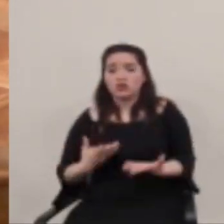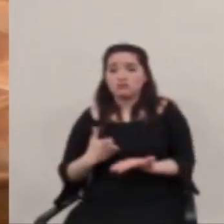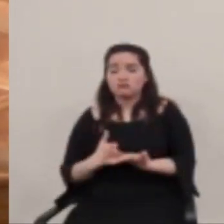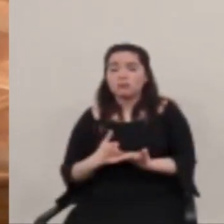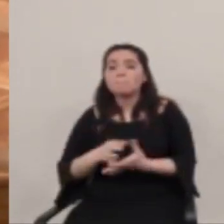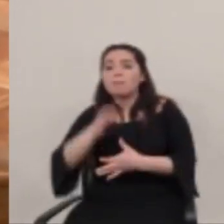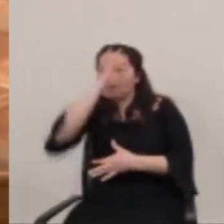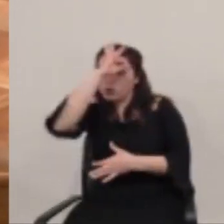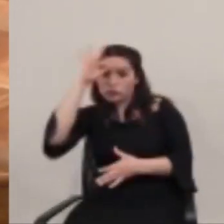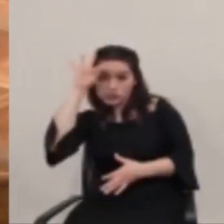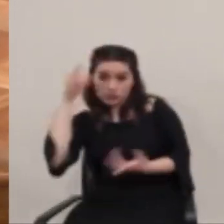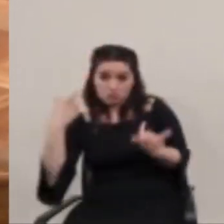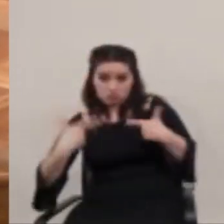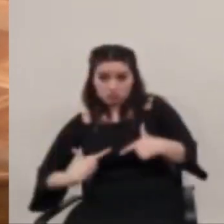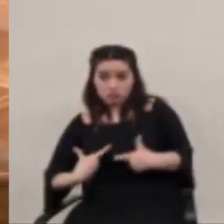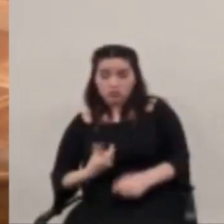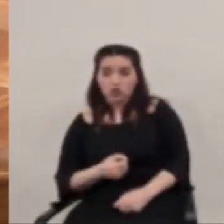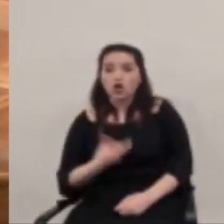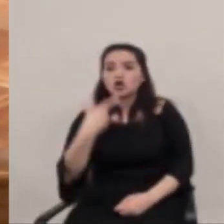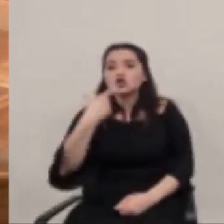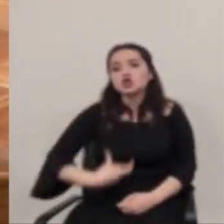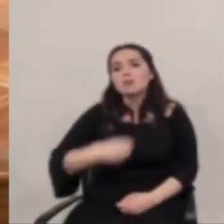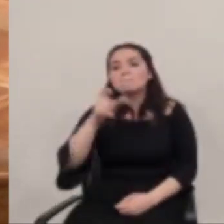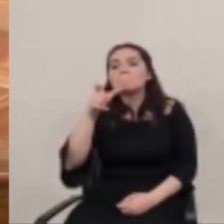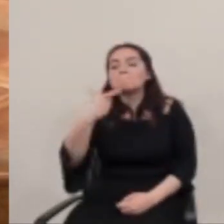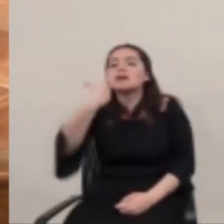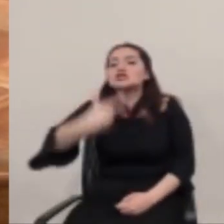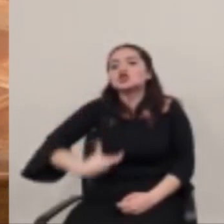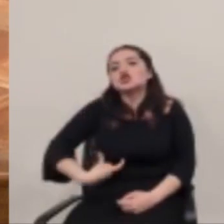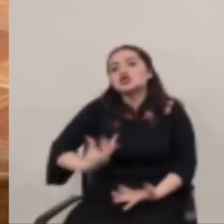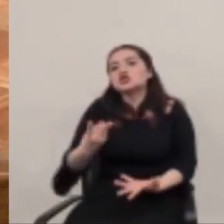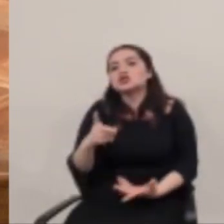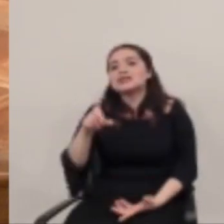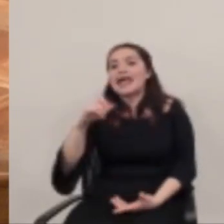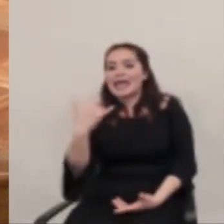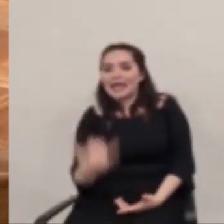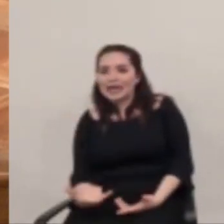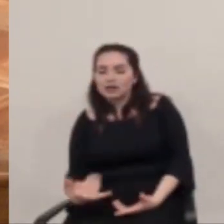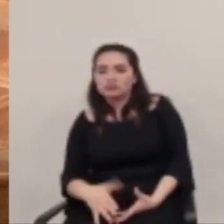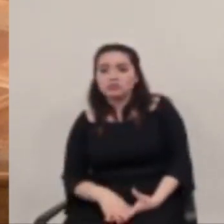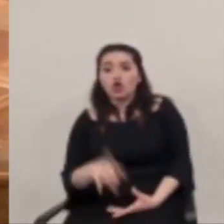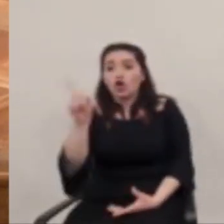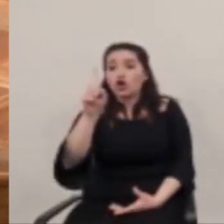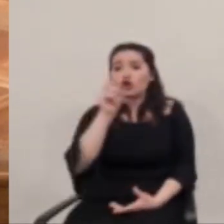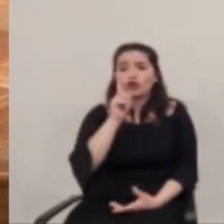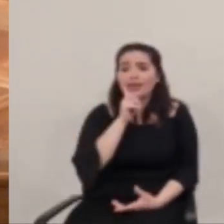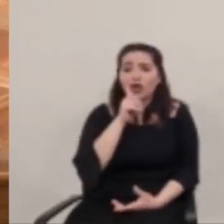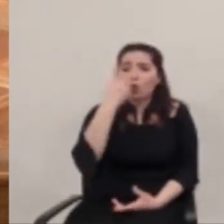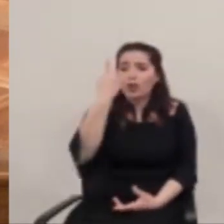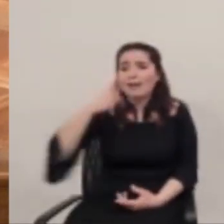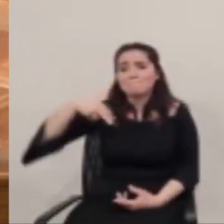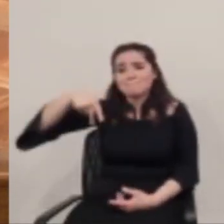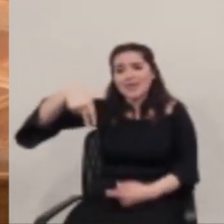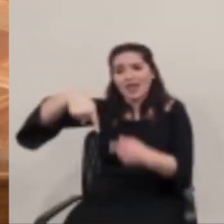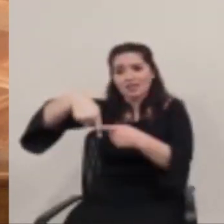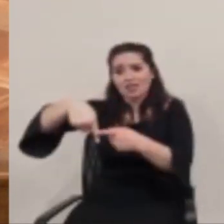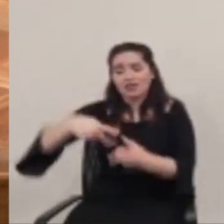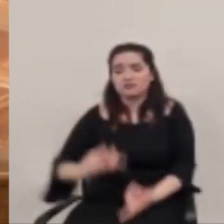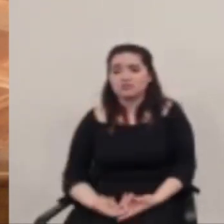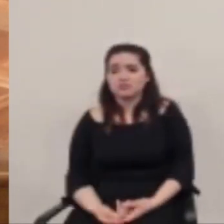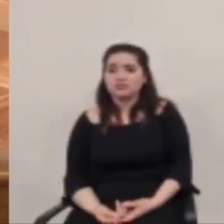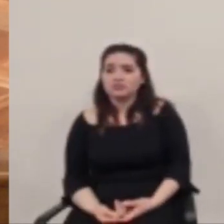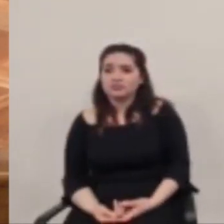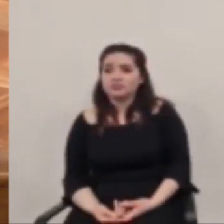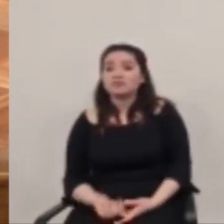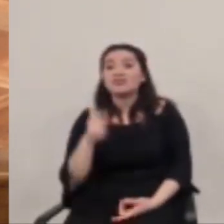o yo soy una persona homosexual, o yo no tengo una pierna, es un factor que también va a